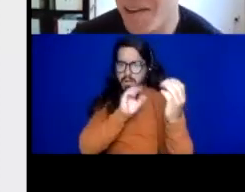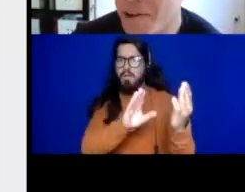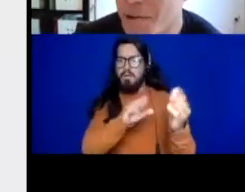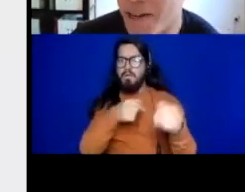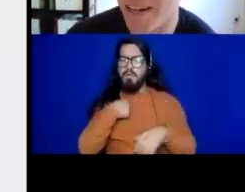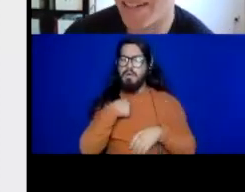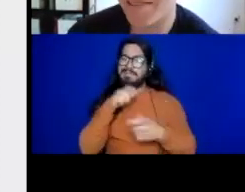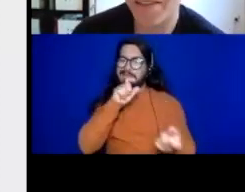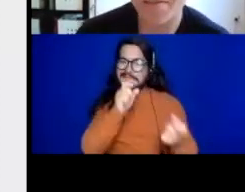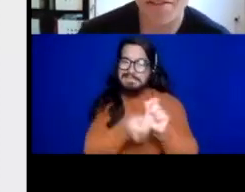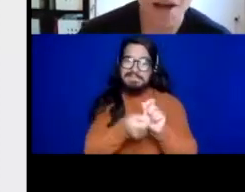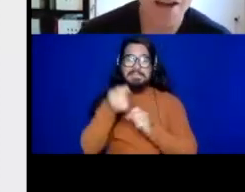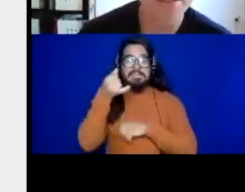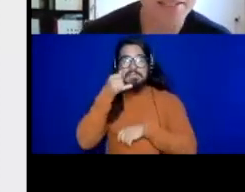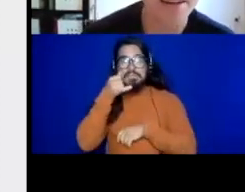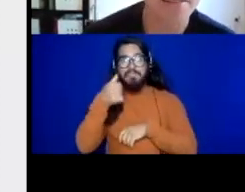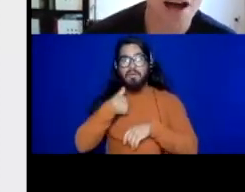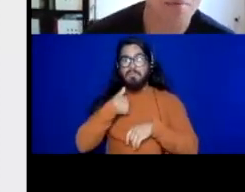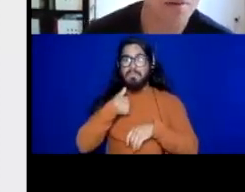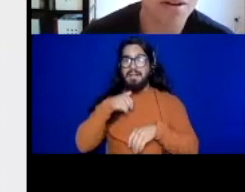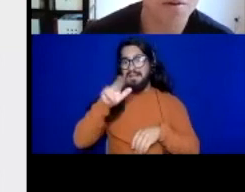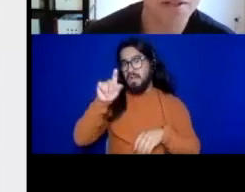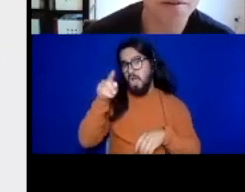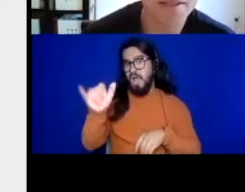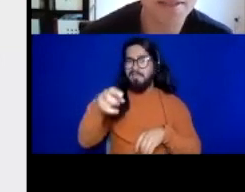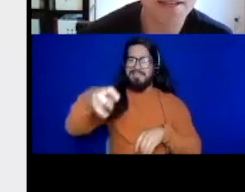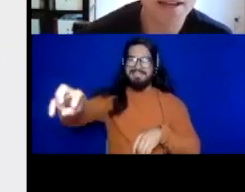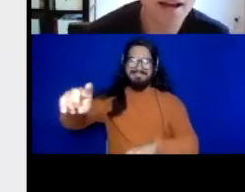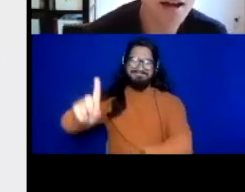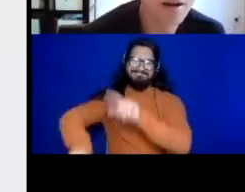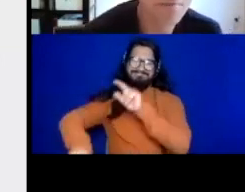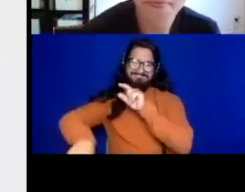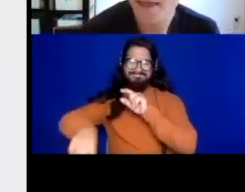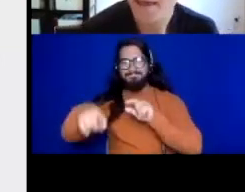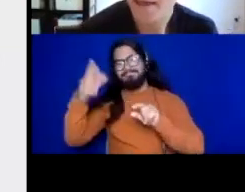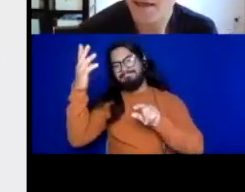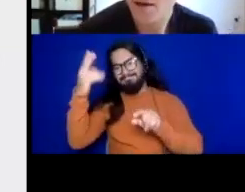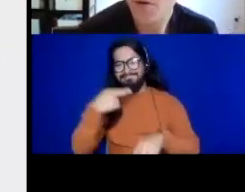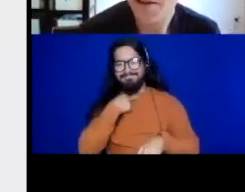más común es yo cambié mi teléfono, pero